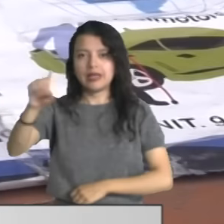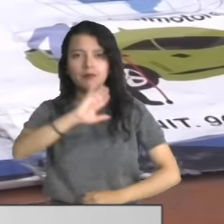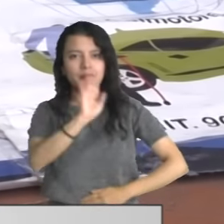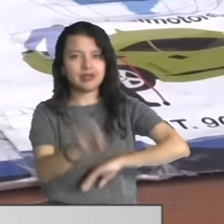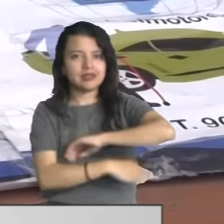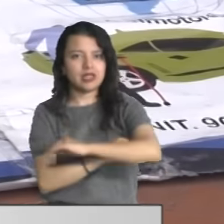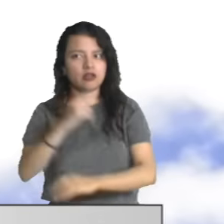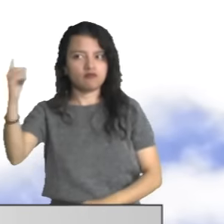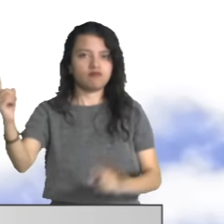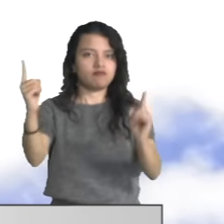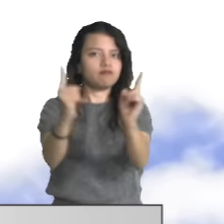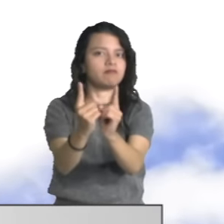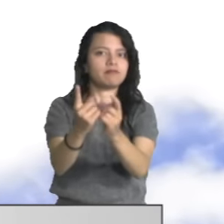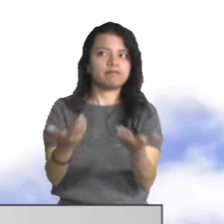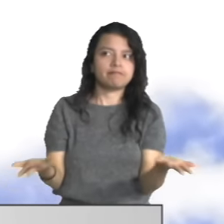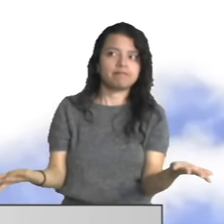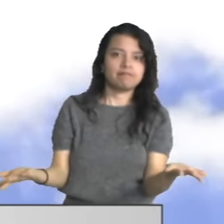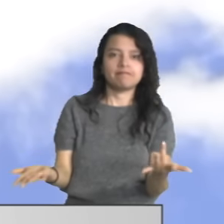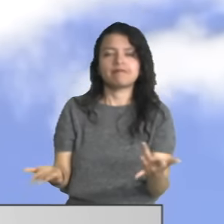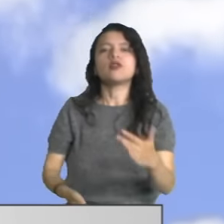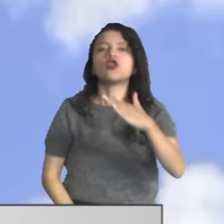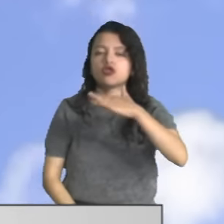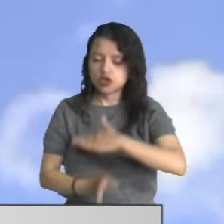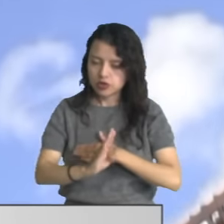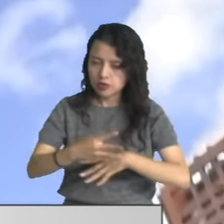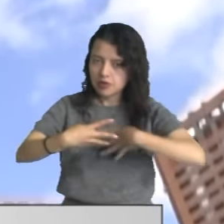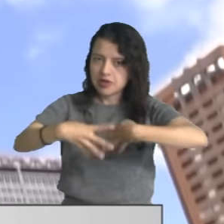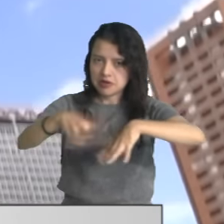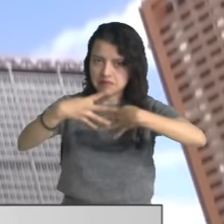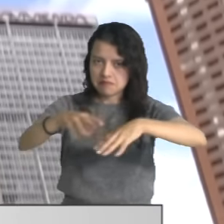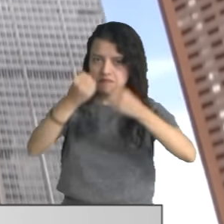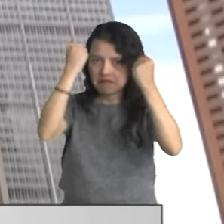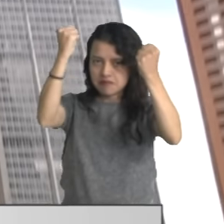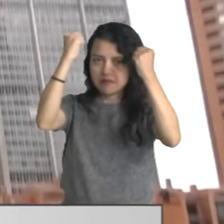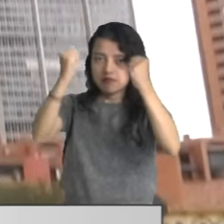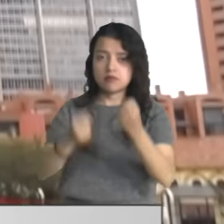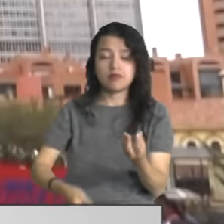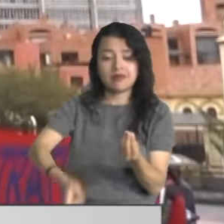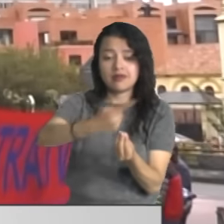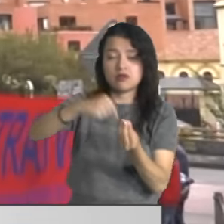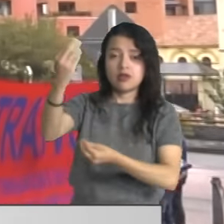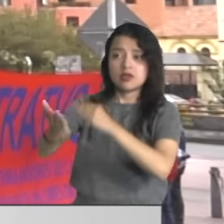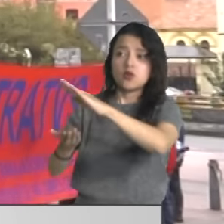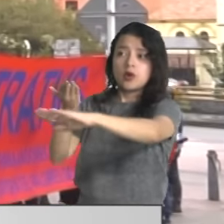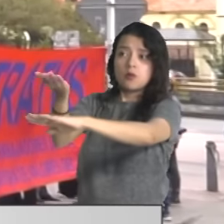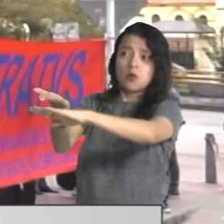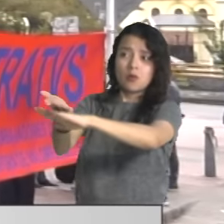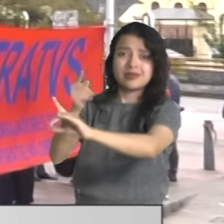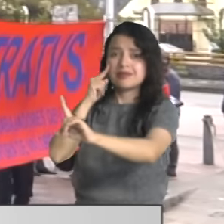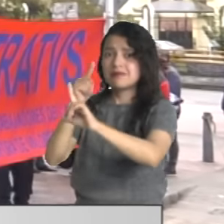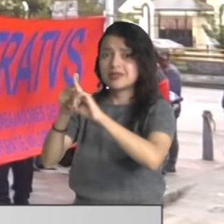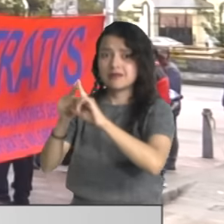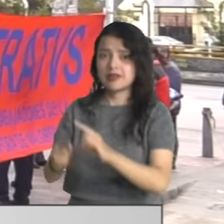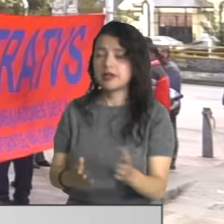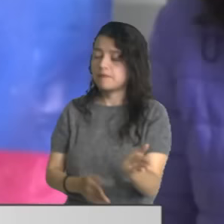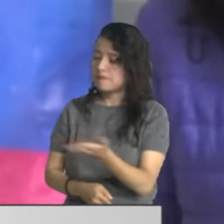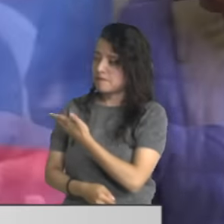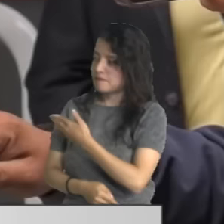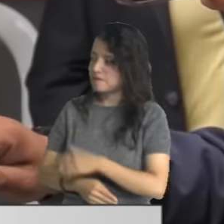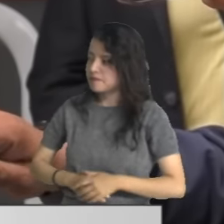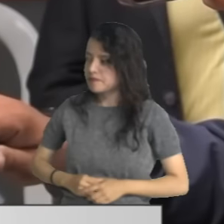de Trabajo, y por eso la huelga se mantiene. Le hacen una propuesta específica a la Ministra de Trabajo que es la siguiente.